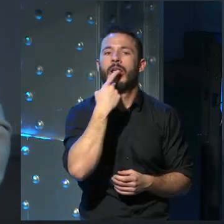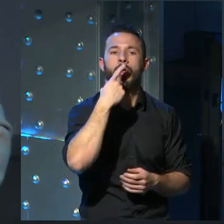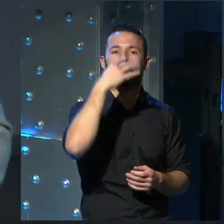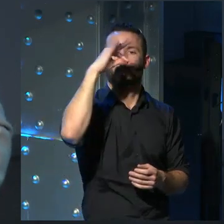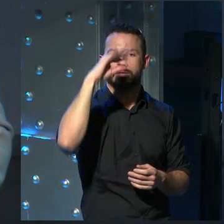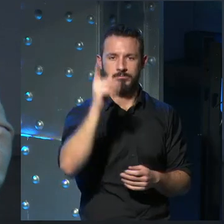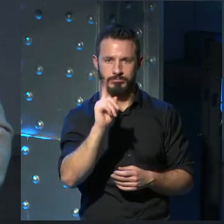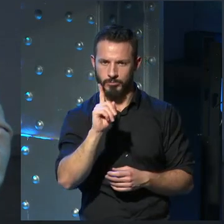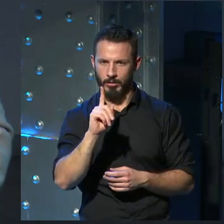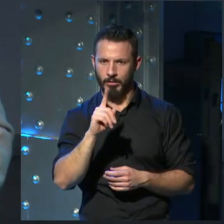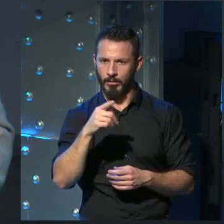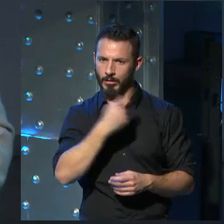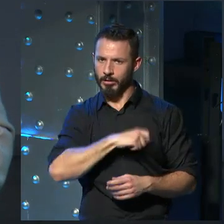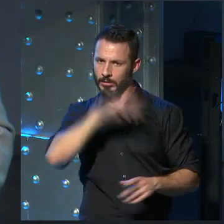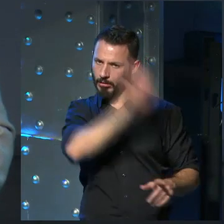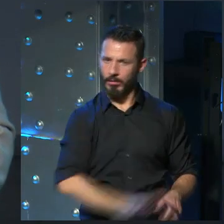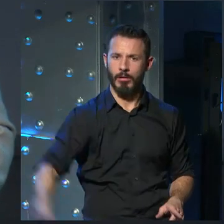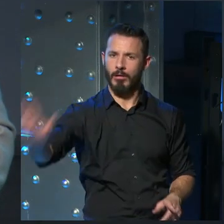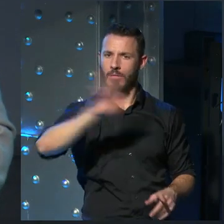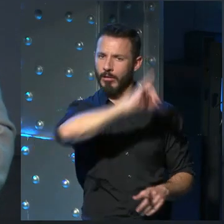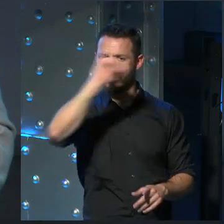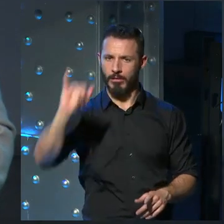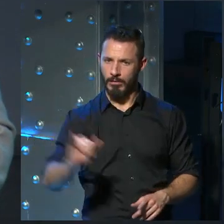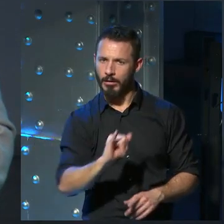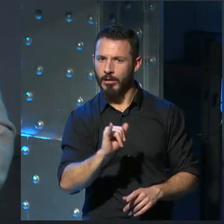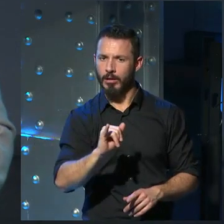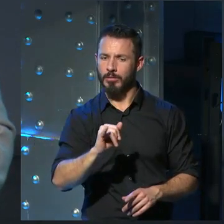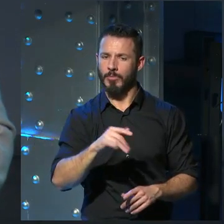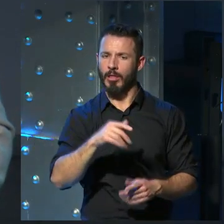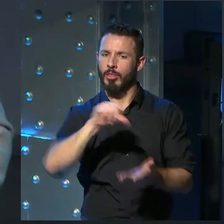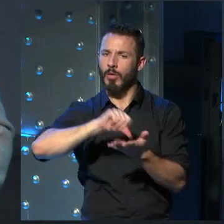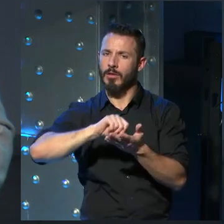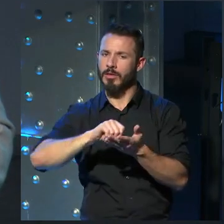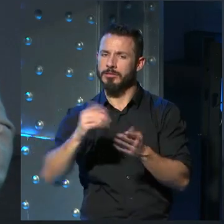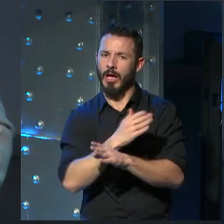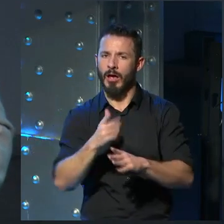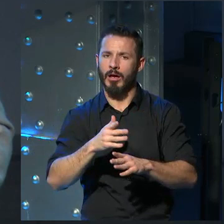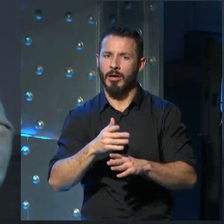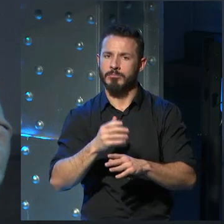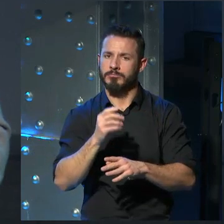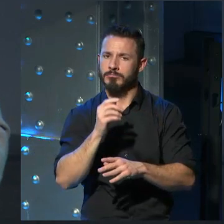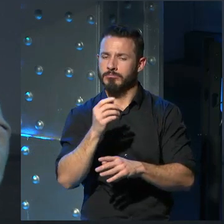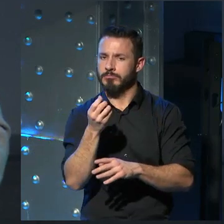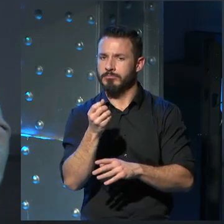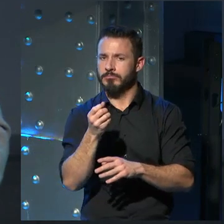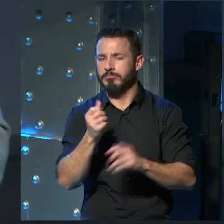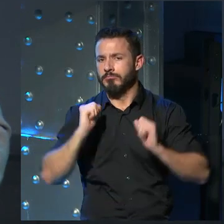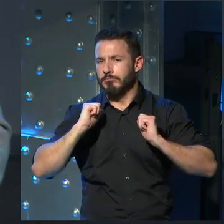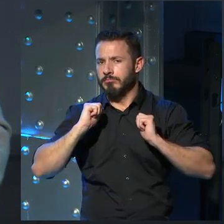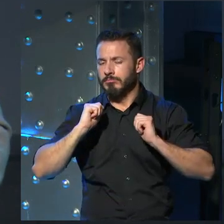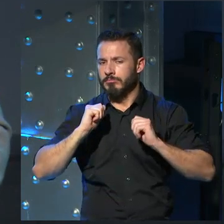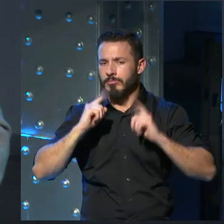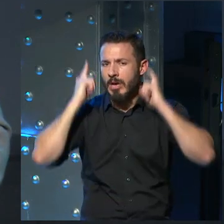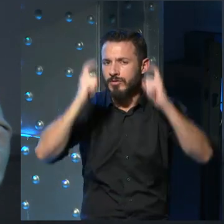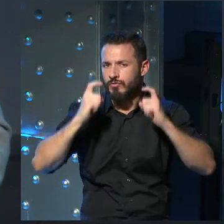la regla. Hay muchas ciudades en España, y esto yo lo destacaría, que han hecho un esfuerzo extraordinario en estos últimos años para entender que